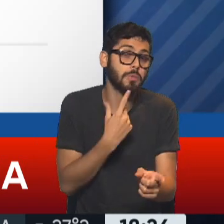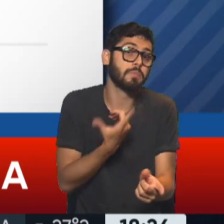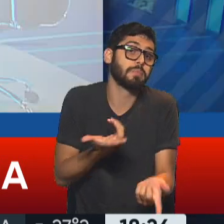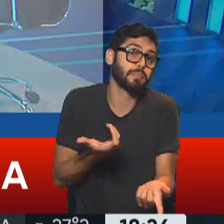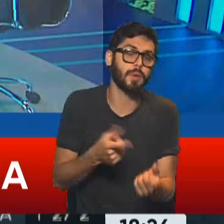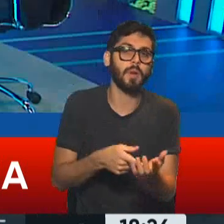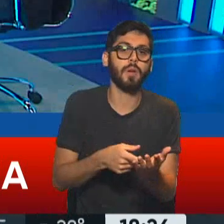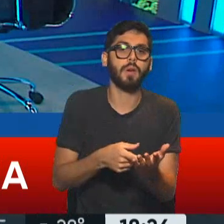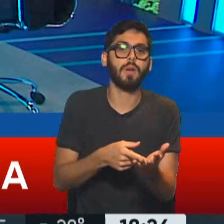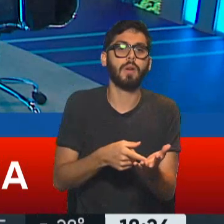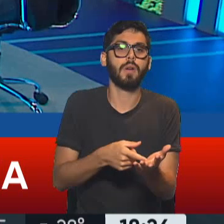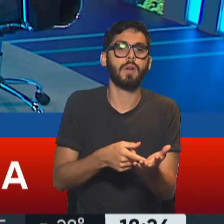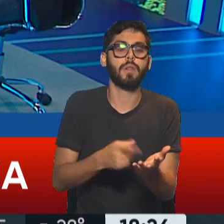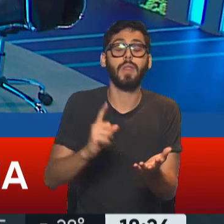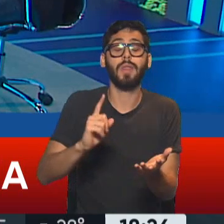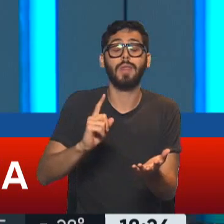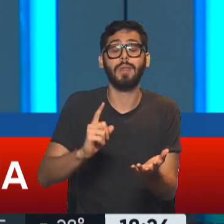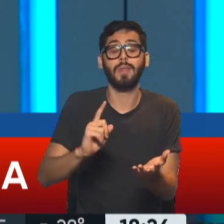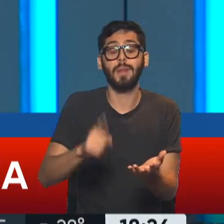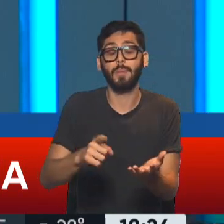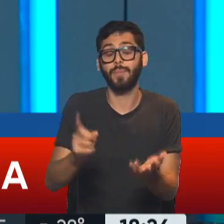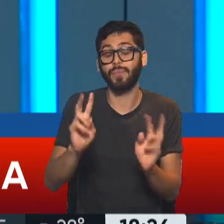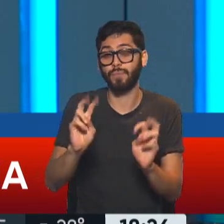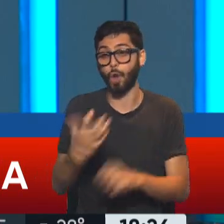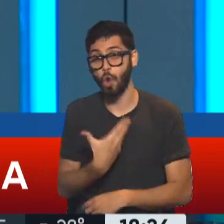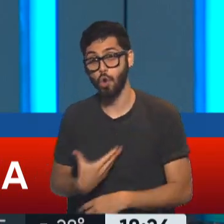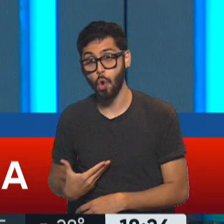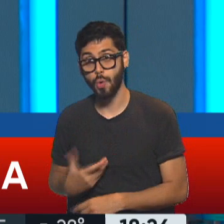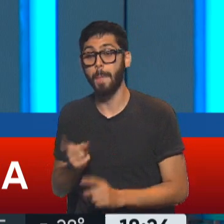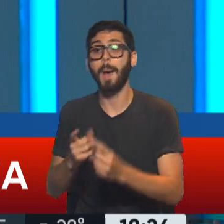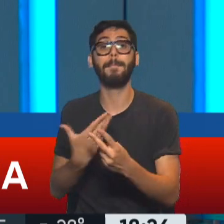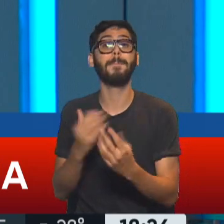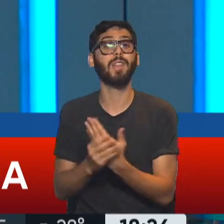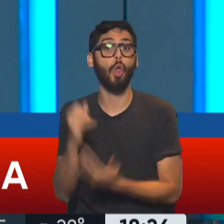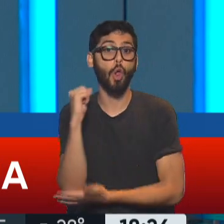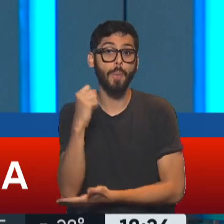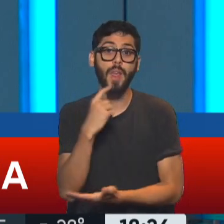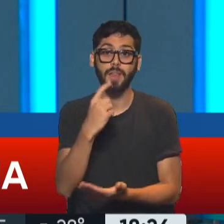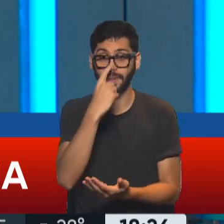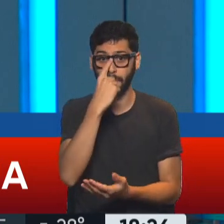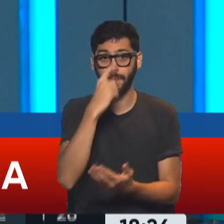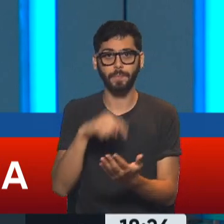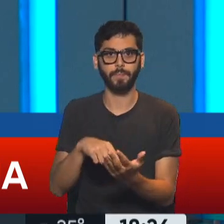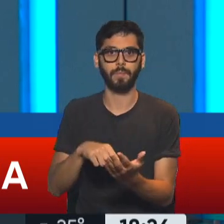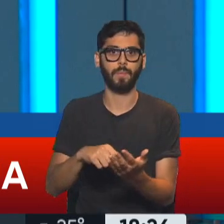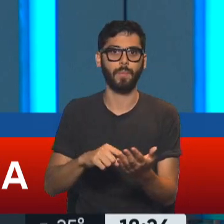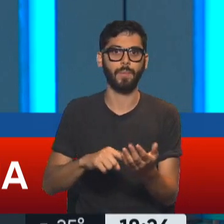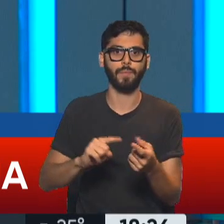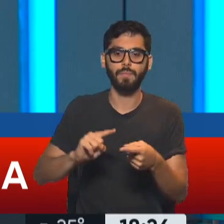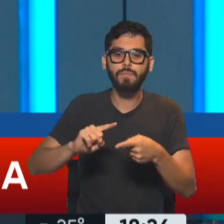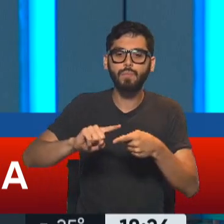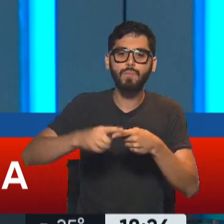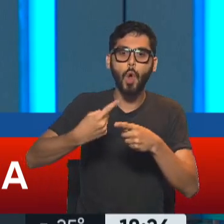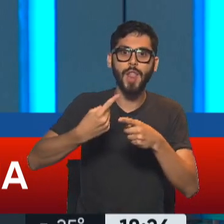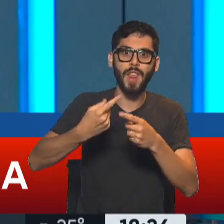cual también el gobierno y hoy el ministro de Economía insistió mucho, cuidar lo que son las medidas de política macroeconómica,